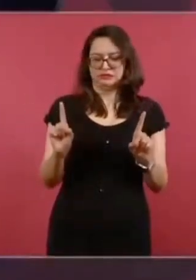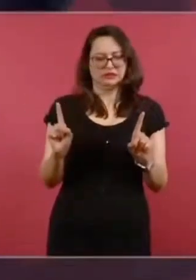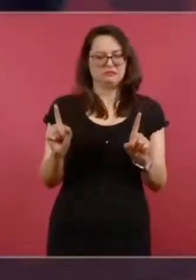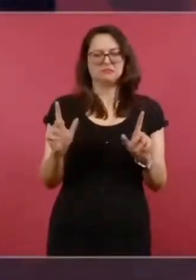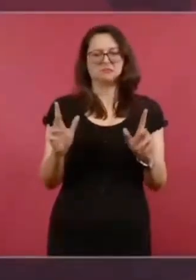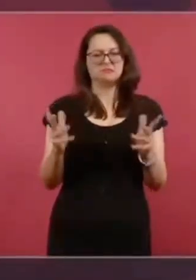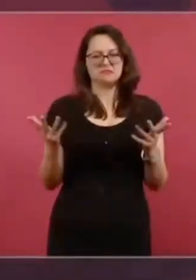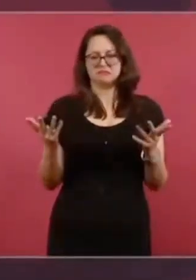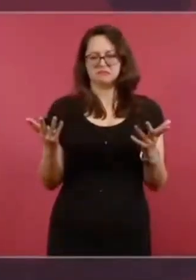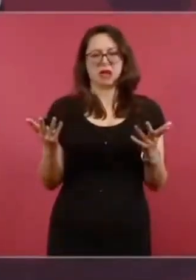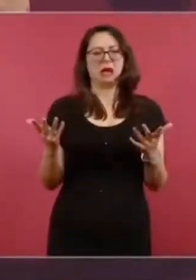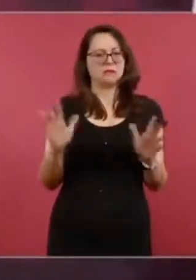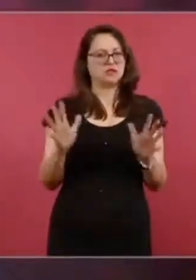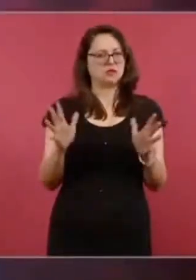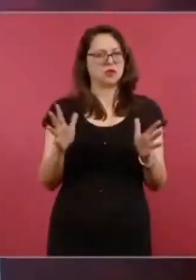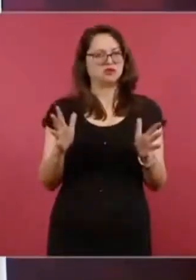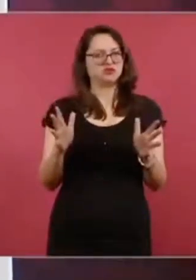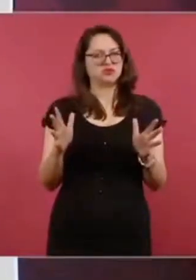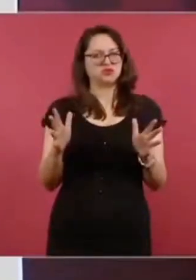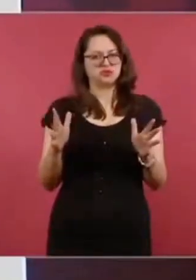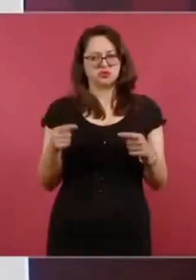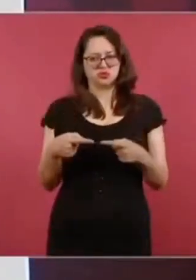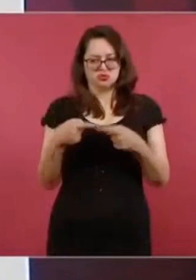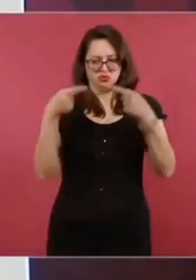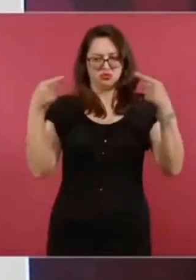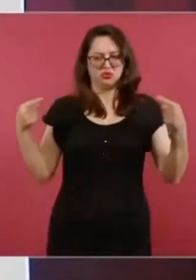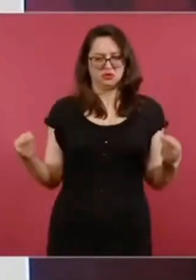Es lo opuesto completamente.